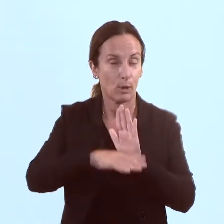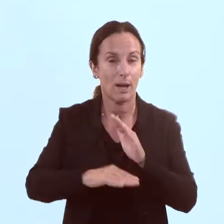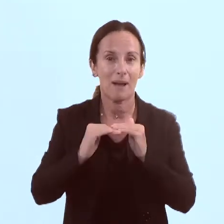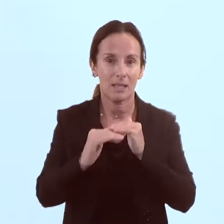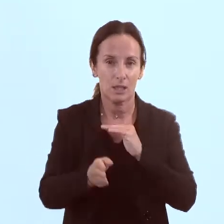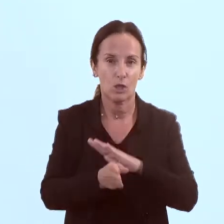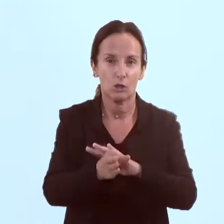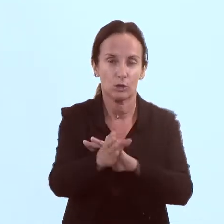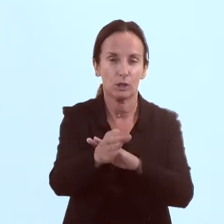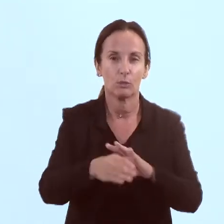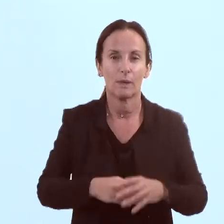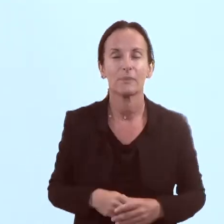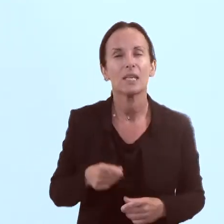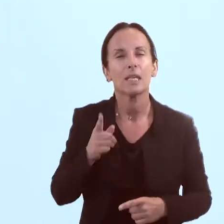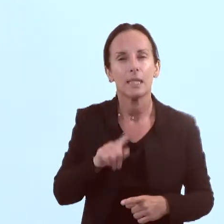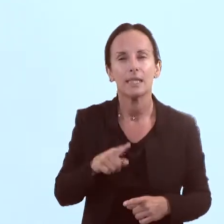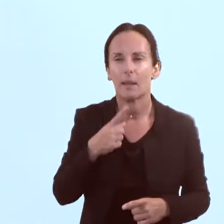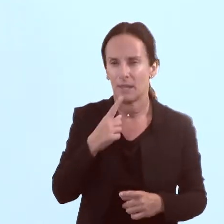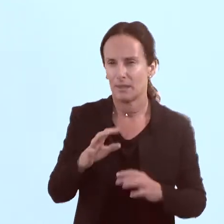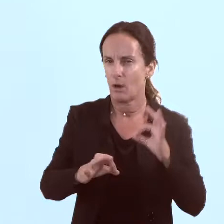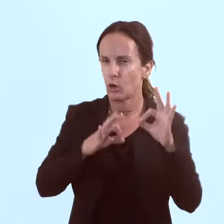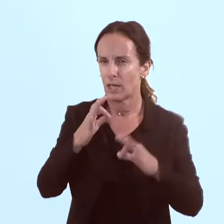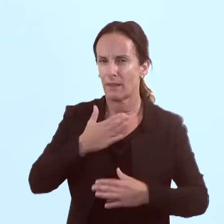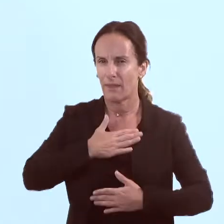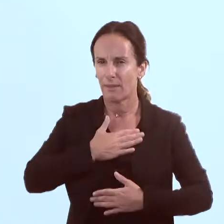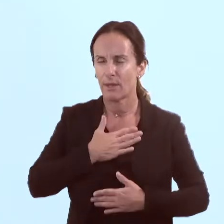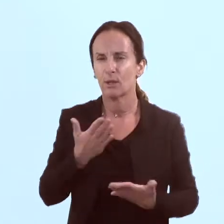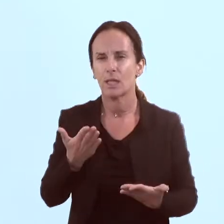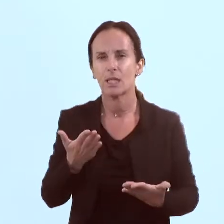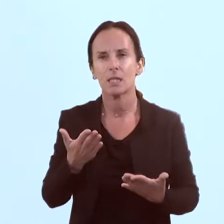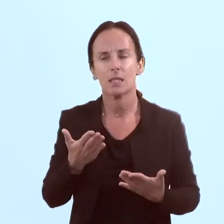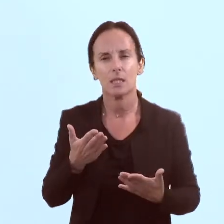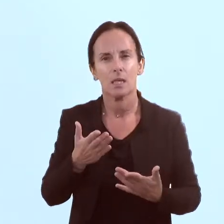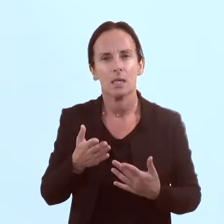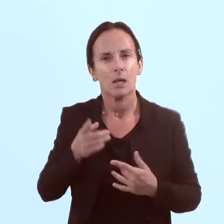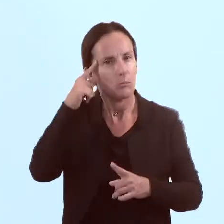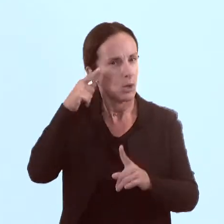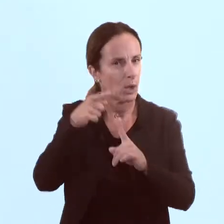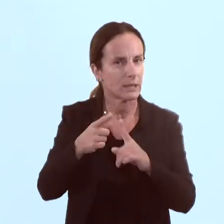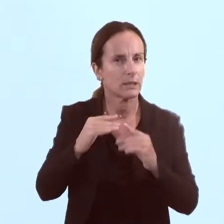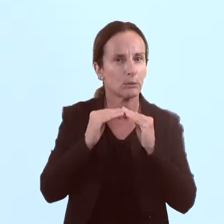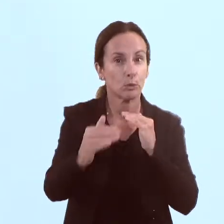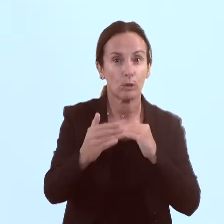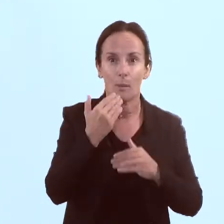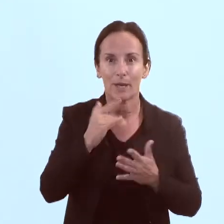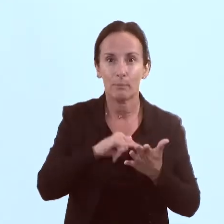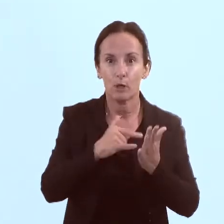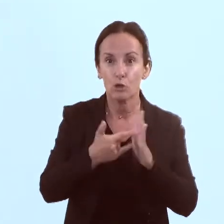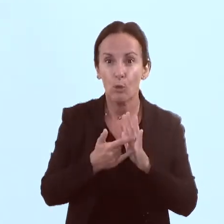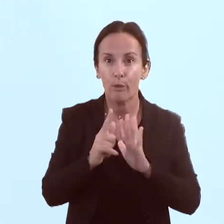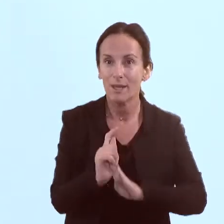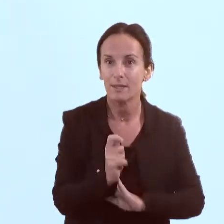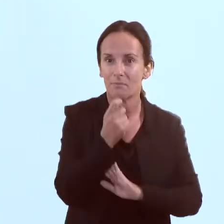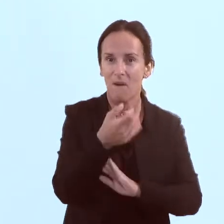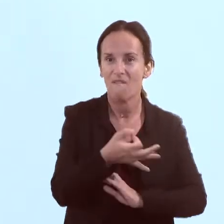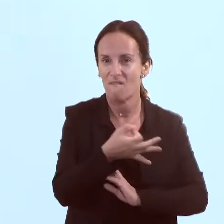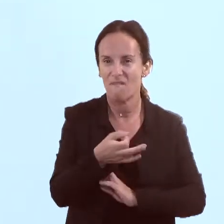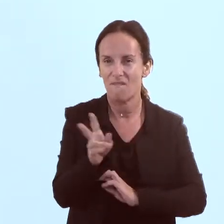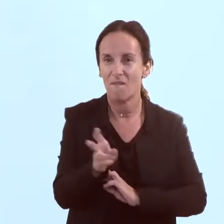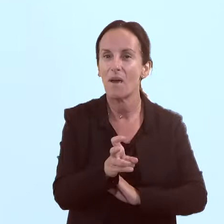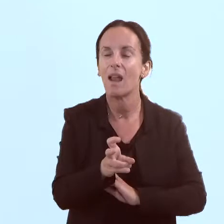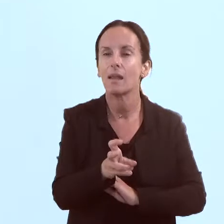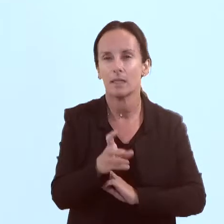nuestras organizaciones van a tratar de promover la sostenibilidad de aquellas soluciones que se demuestren eficaces y